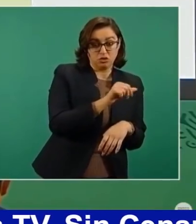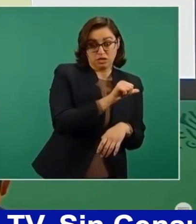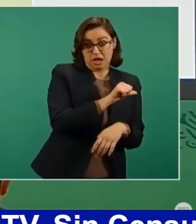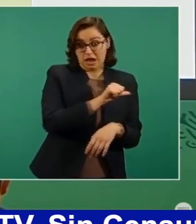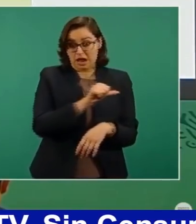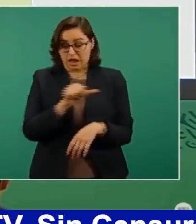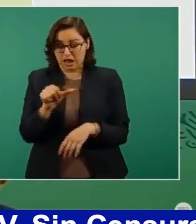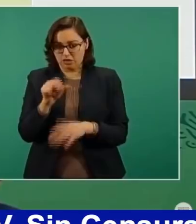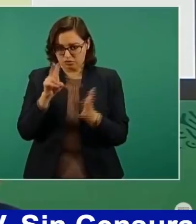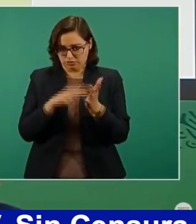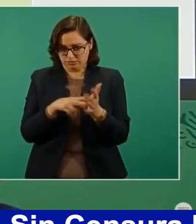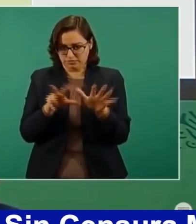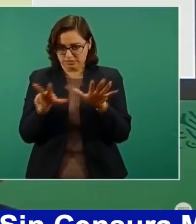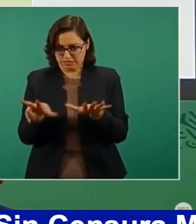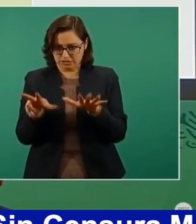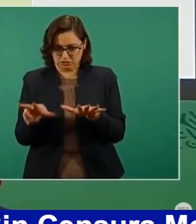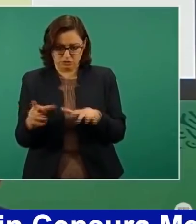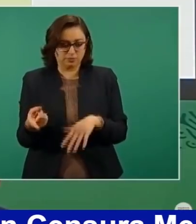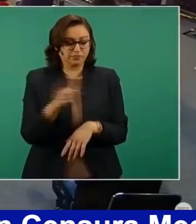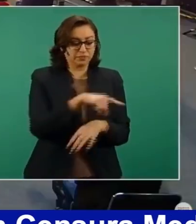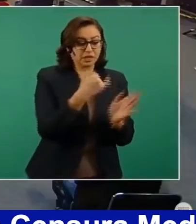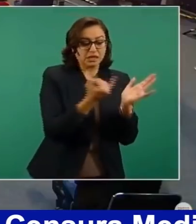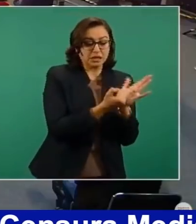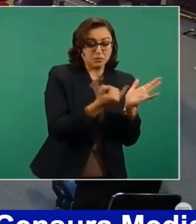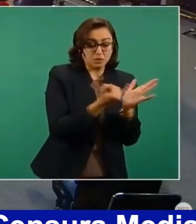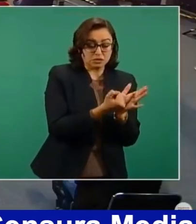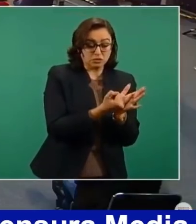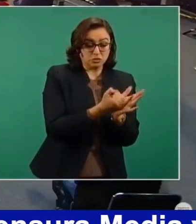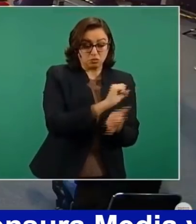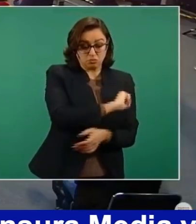el aumento del salario era del 3.